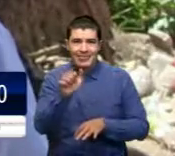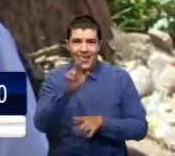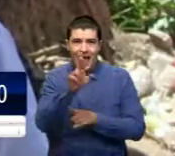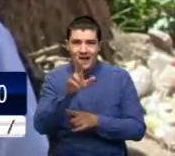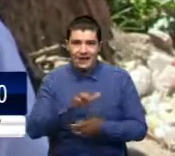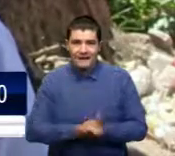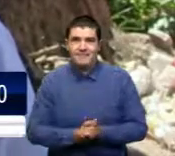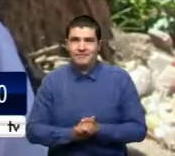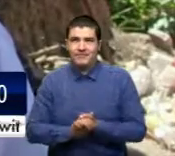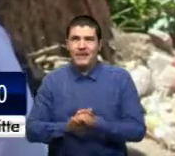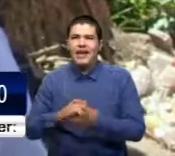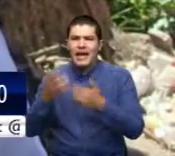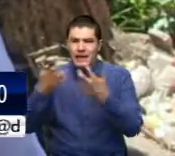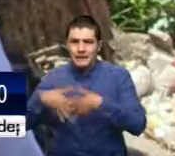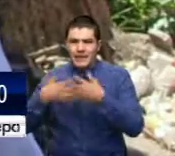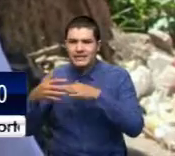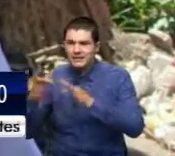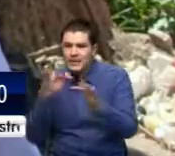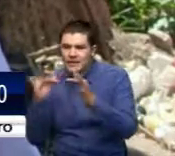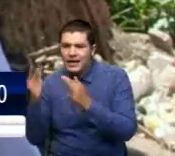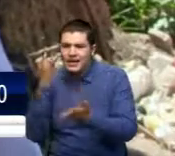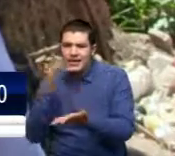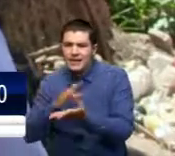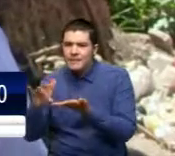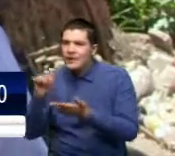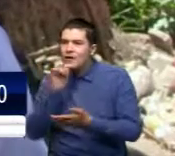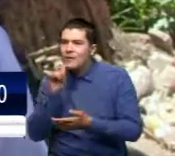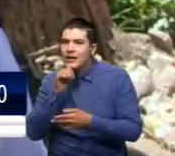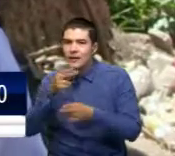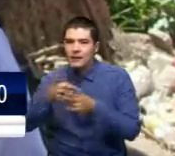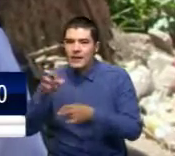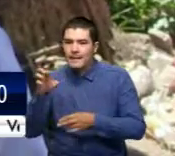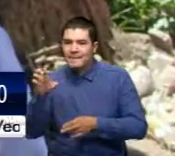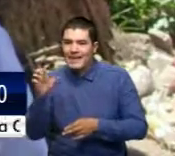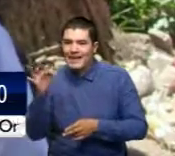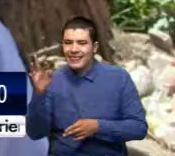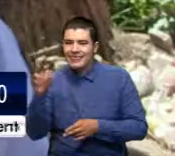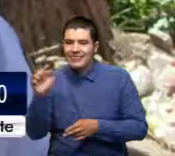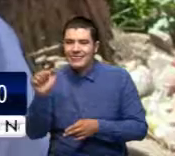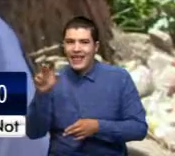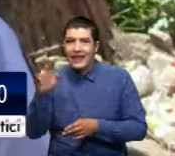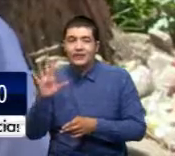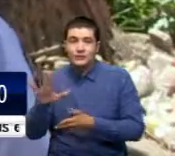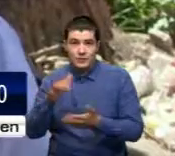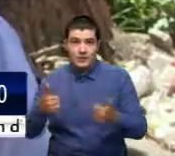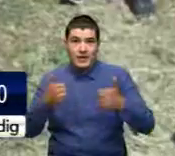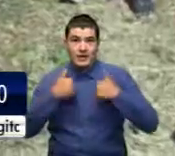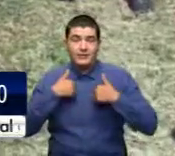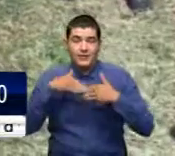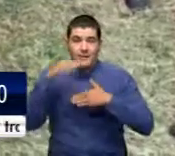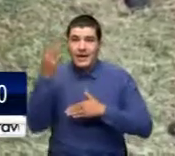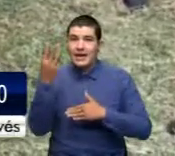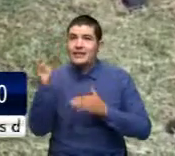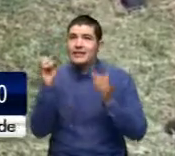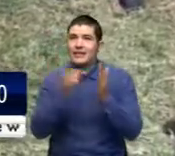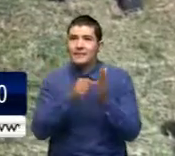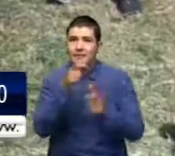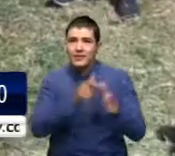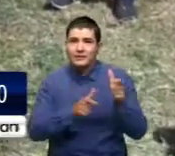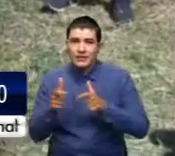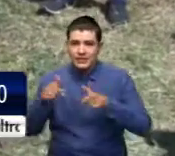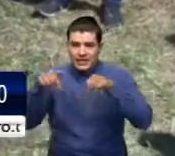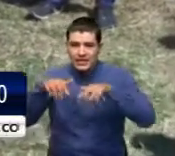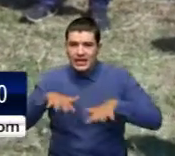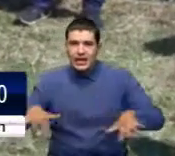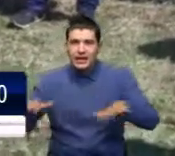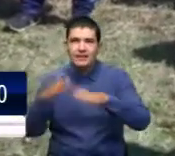planta de tratamiento de aguas residuales va a beneficiar a más de 20.000 habitantes del municipio de Málaga y de las veredas del municipio